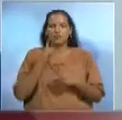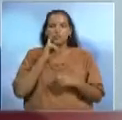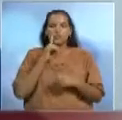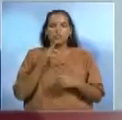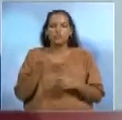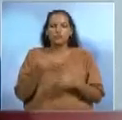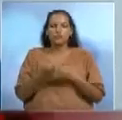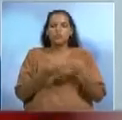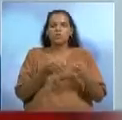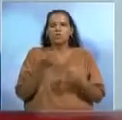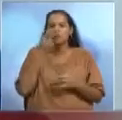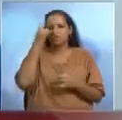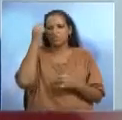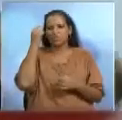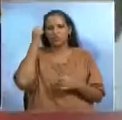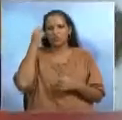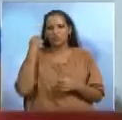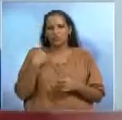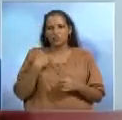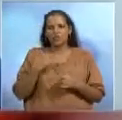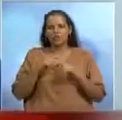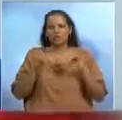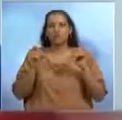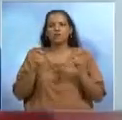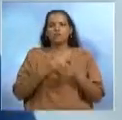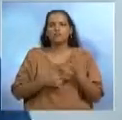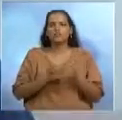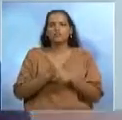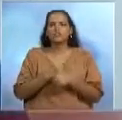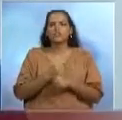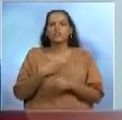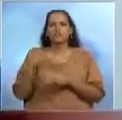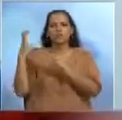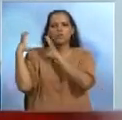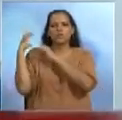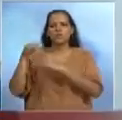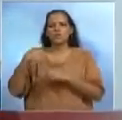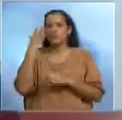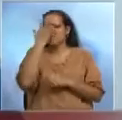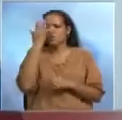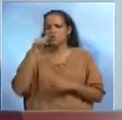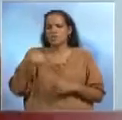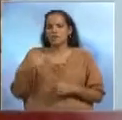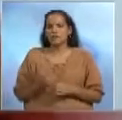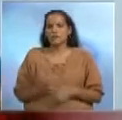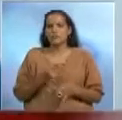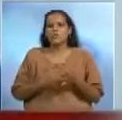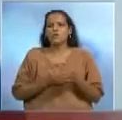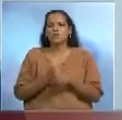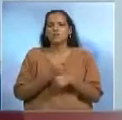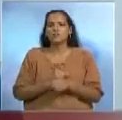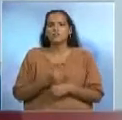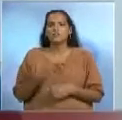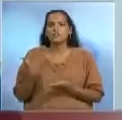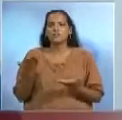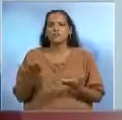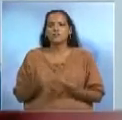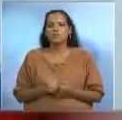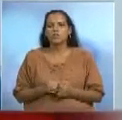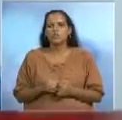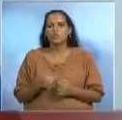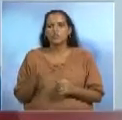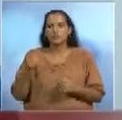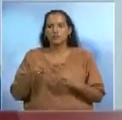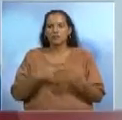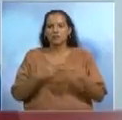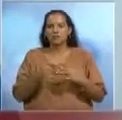Yo pregunto, pues, ¿qué ha hecho el municipio de Esmeraldas aquí en La Primavera? ¿Qué ha hecho el señor Rodríguez aquí en La Primavera? Está